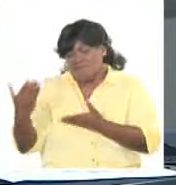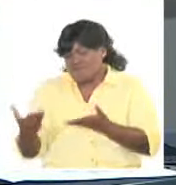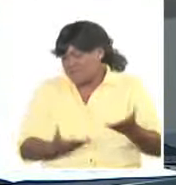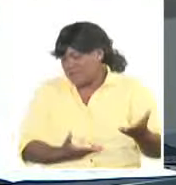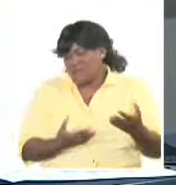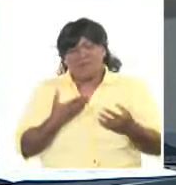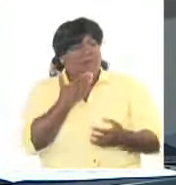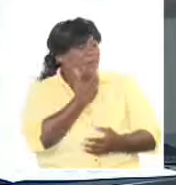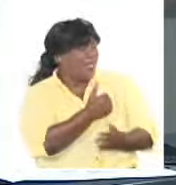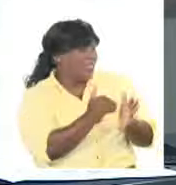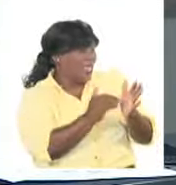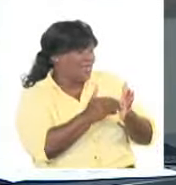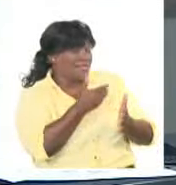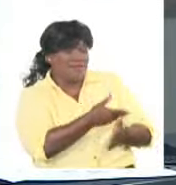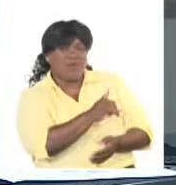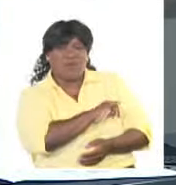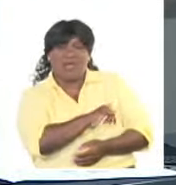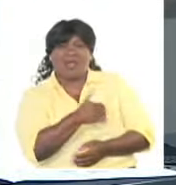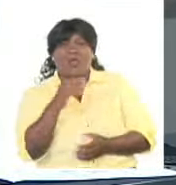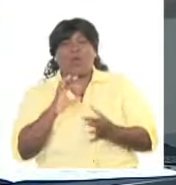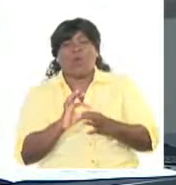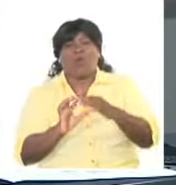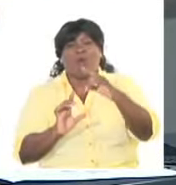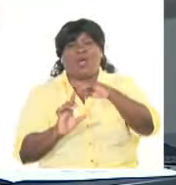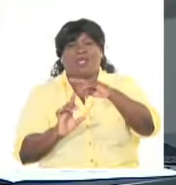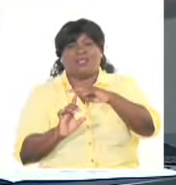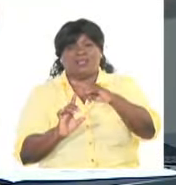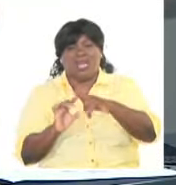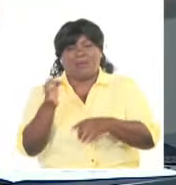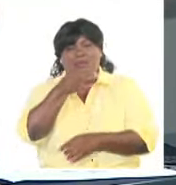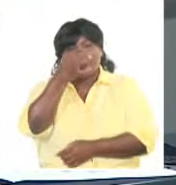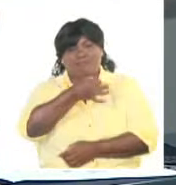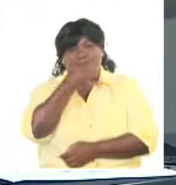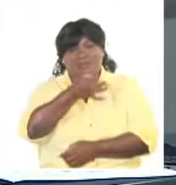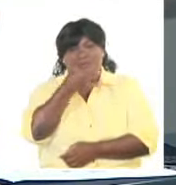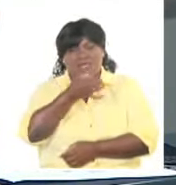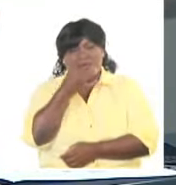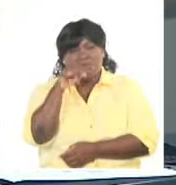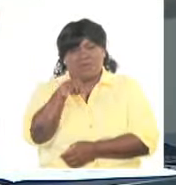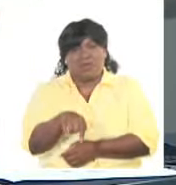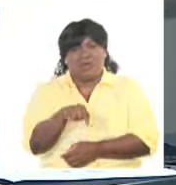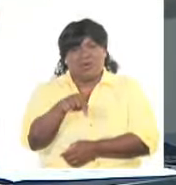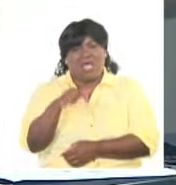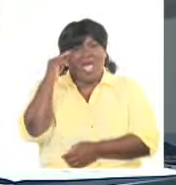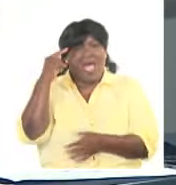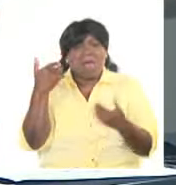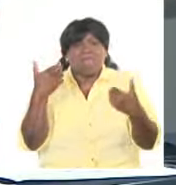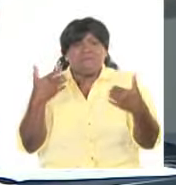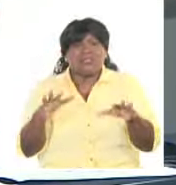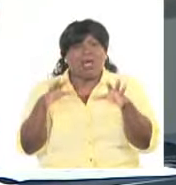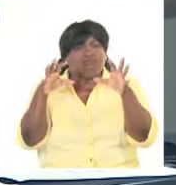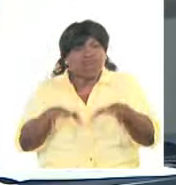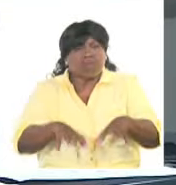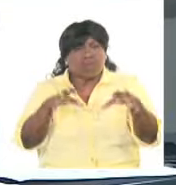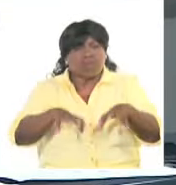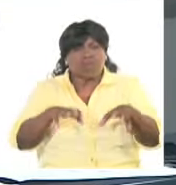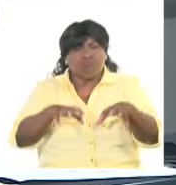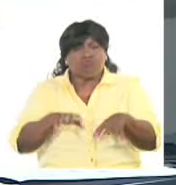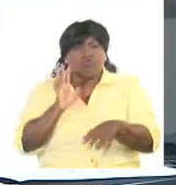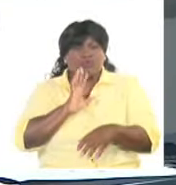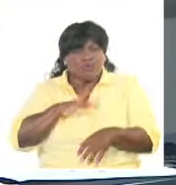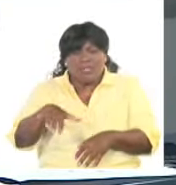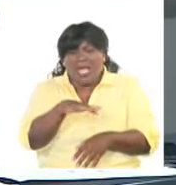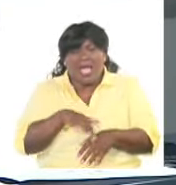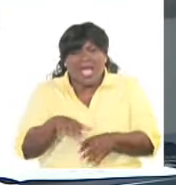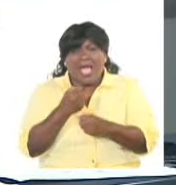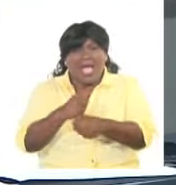televidentes. Realmente Guantánamo, lo precisábamos ahora antes de venir, a pesar de las inclemencias del tiempo y todo, pero no